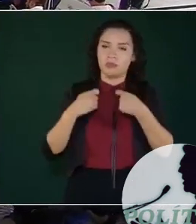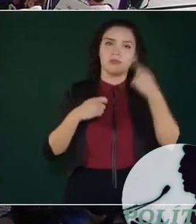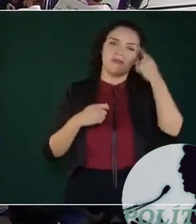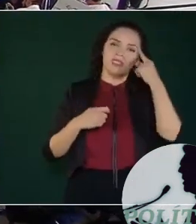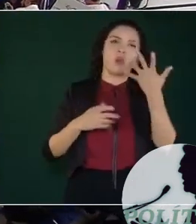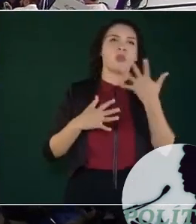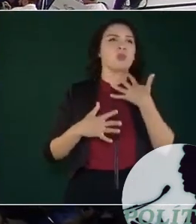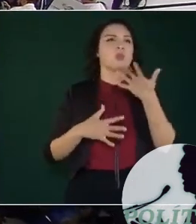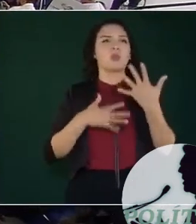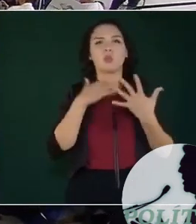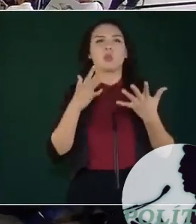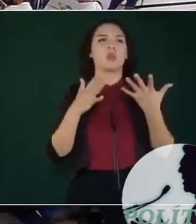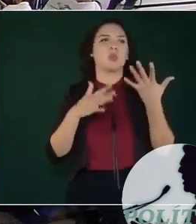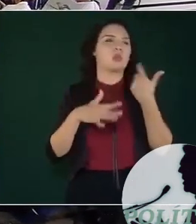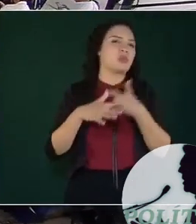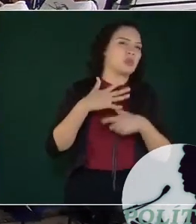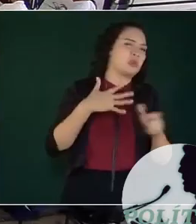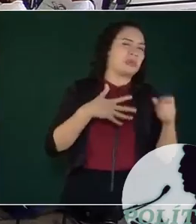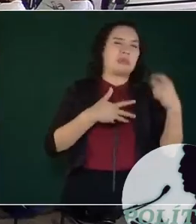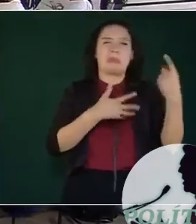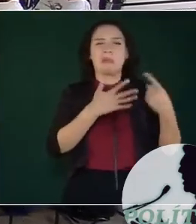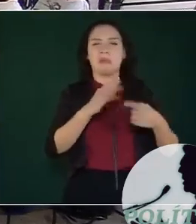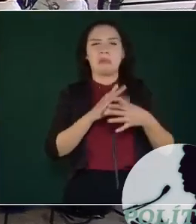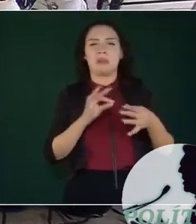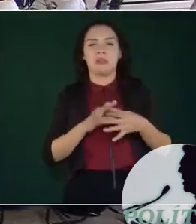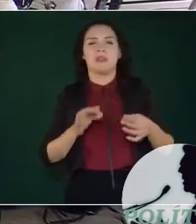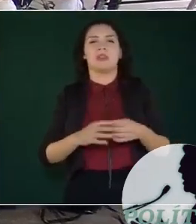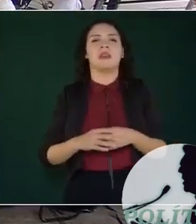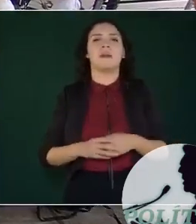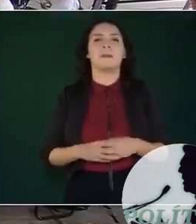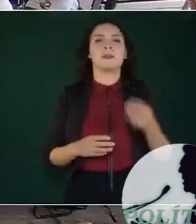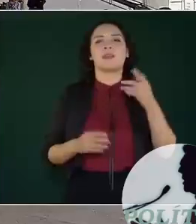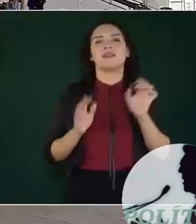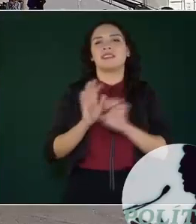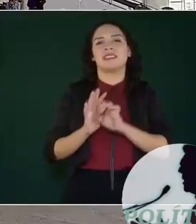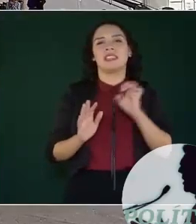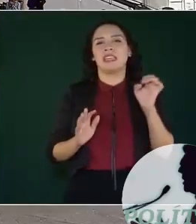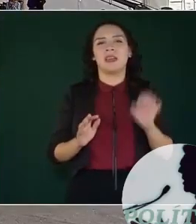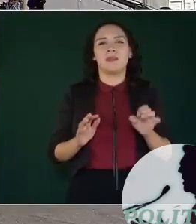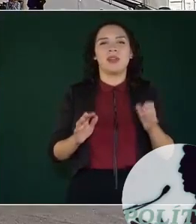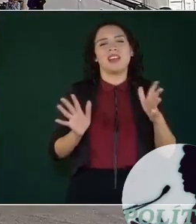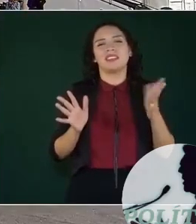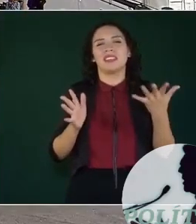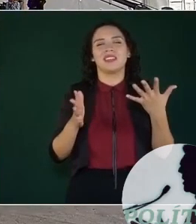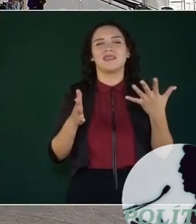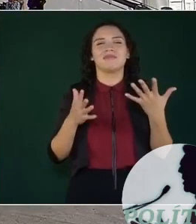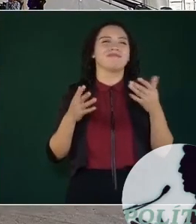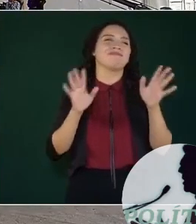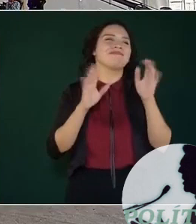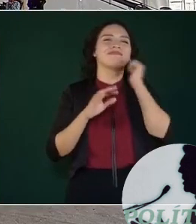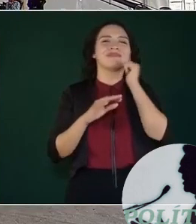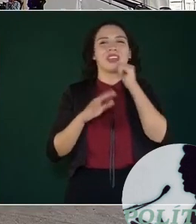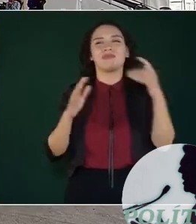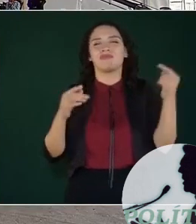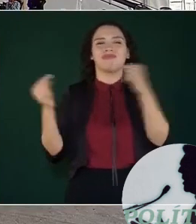guerra sucia y esos otros casos de la, digamos, guerra moderna o de la guerra que desató por